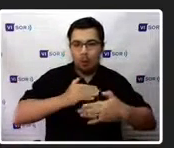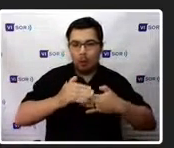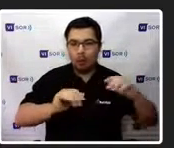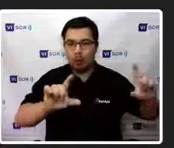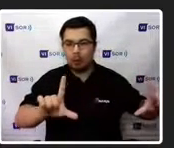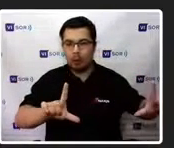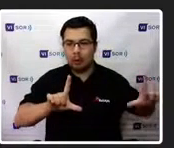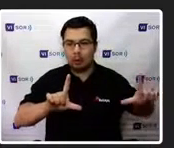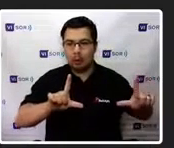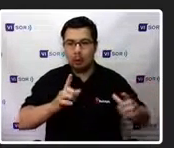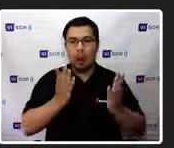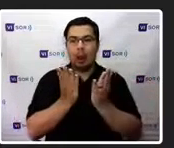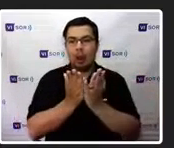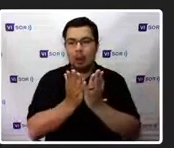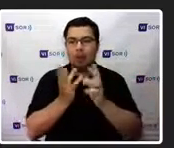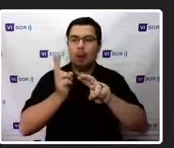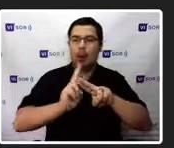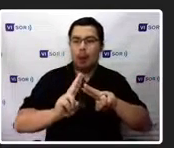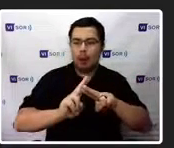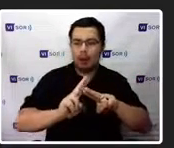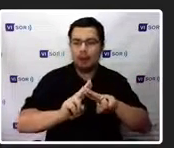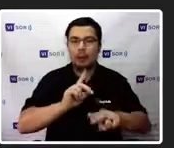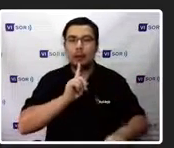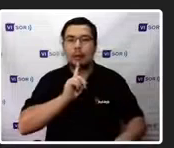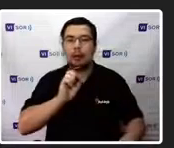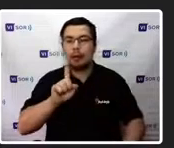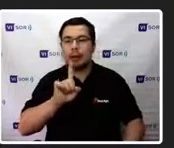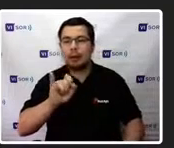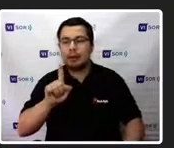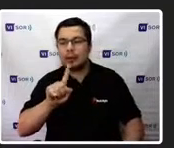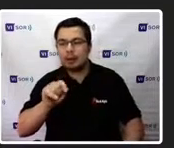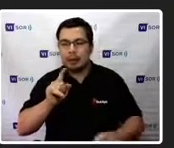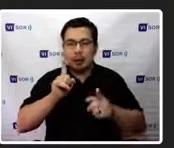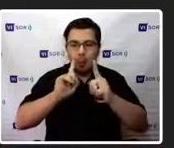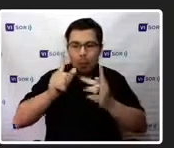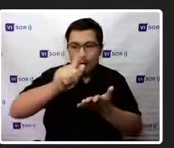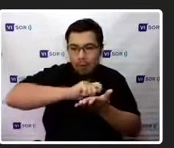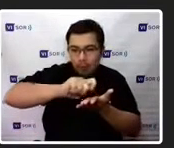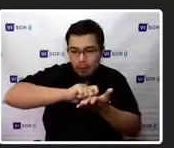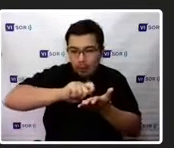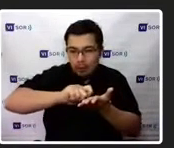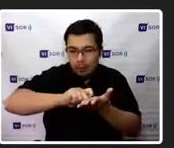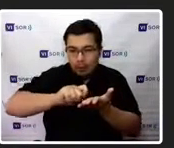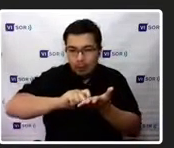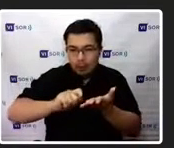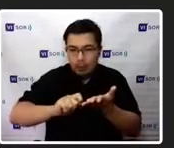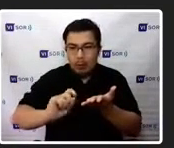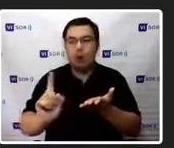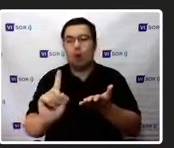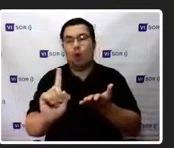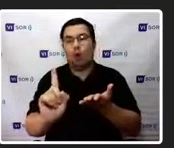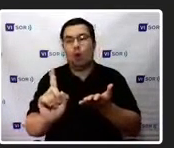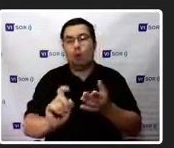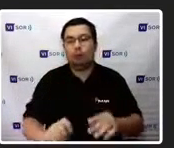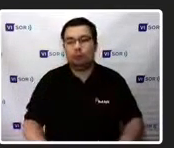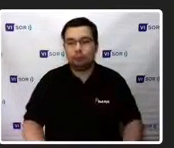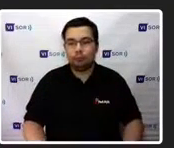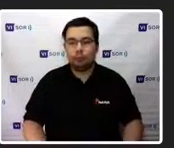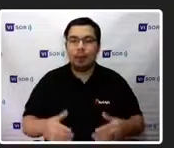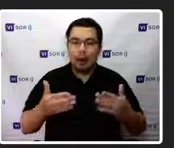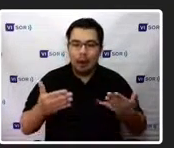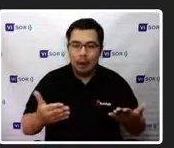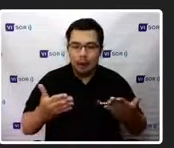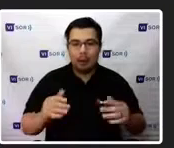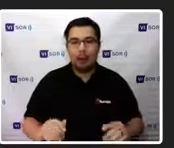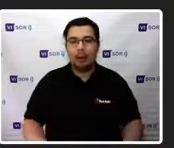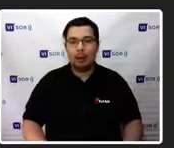memoria, una tesis, no, todo lo contrario. Efectivamente tenemos un proceso de titulación que lo que buscamos es que sea un proceso de reflexión,